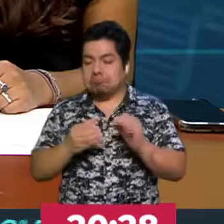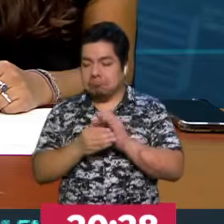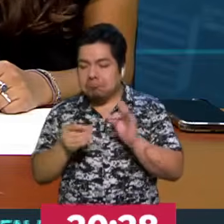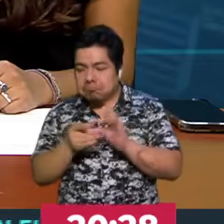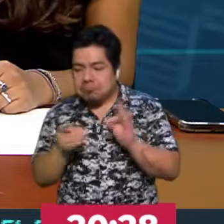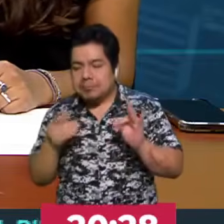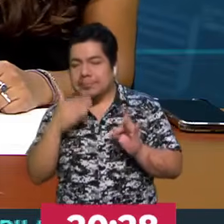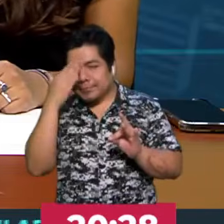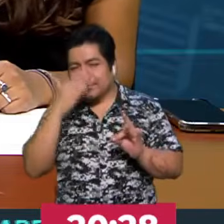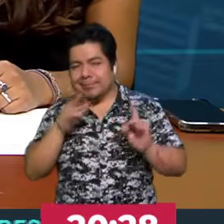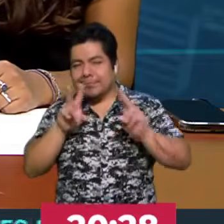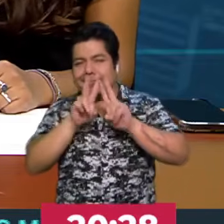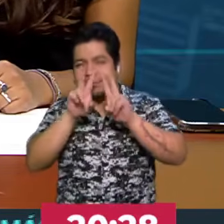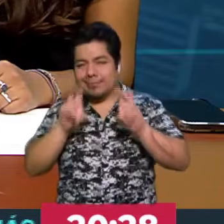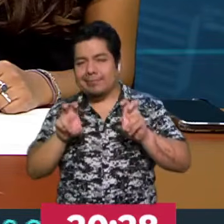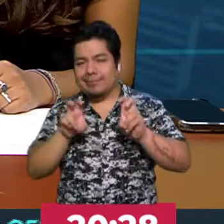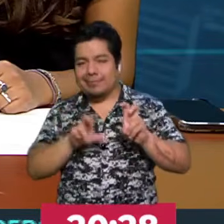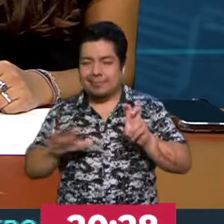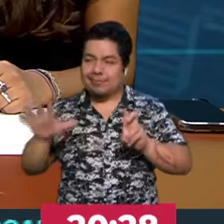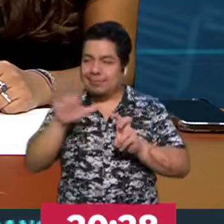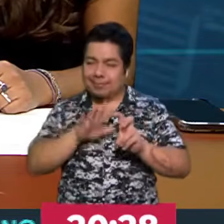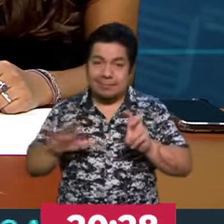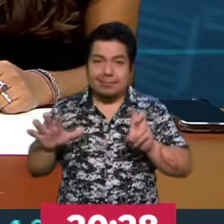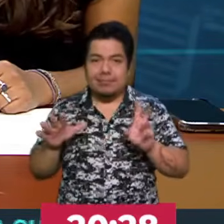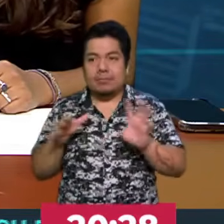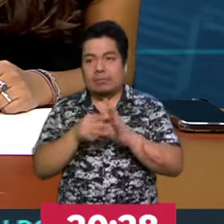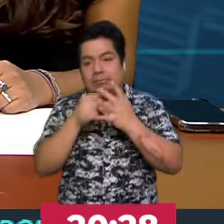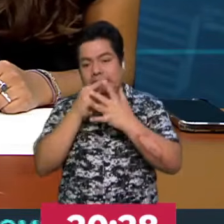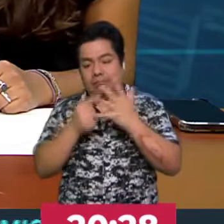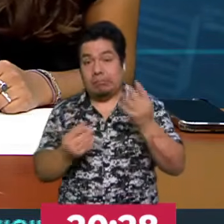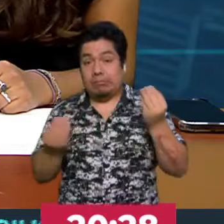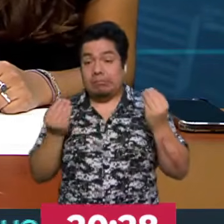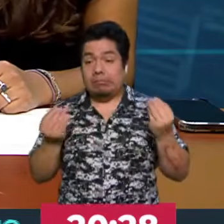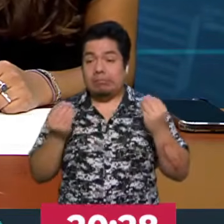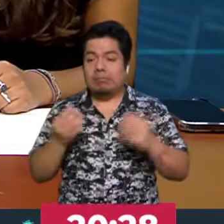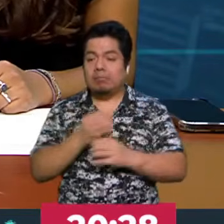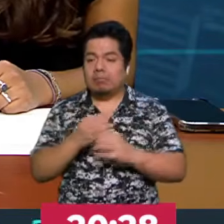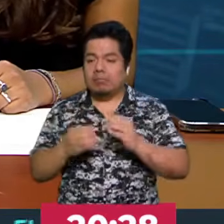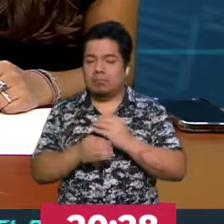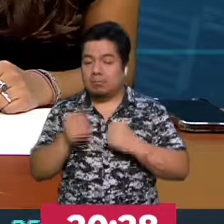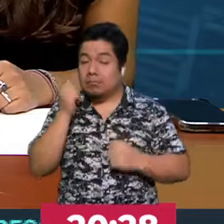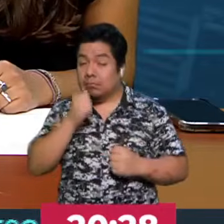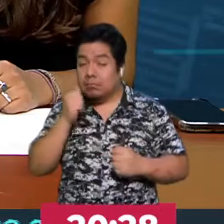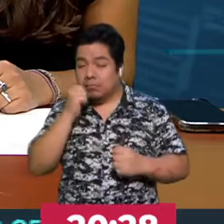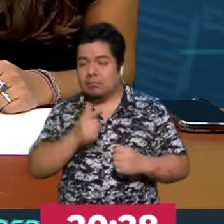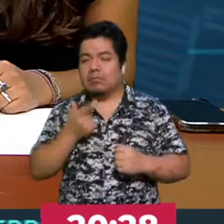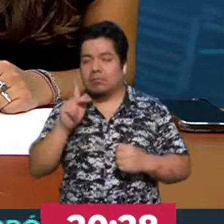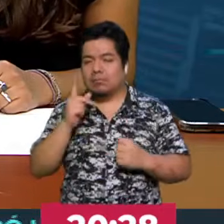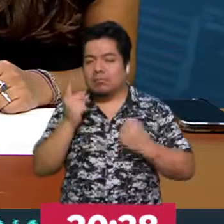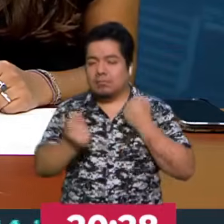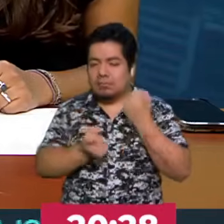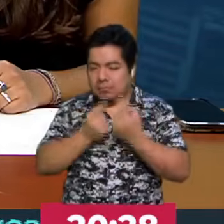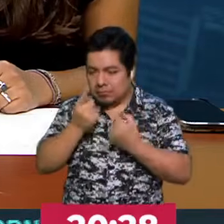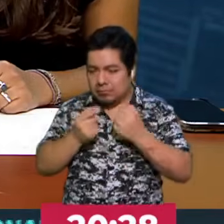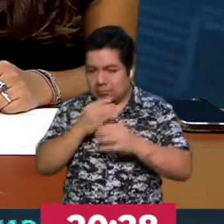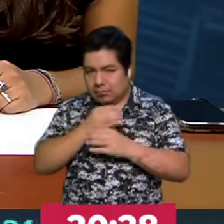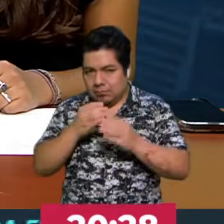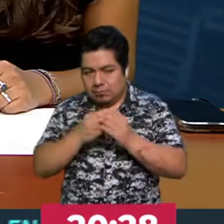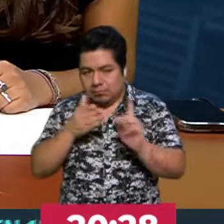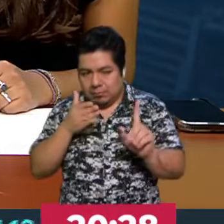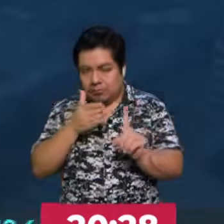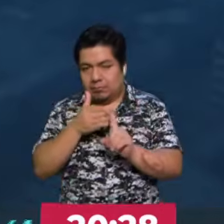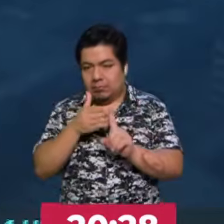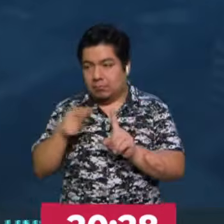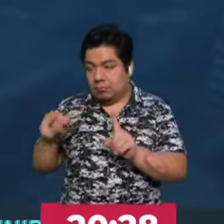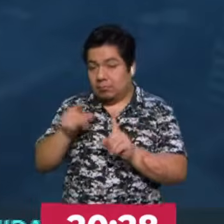ver generalmente con la coyuntura, porque pasan tantas cosas siempre, pero de repente hay algo que irrumpe. Y creo que